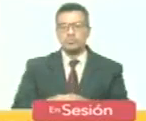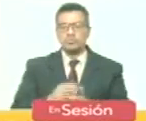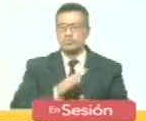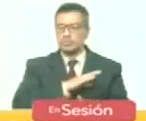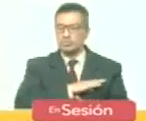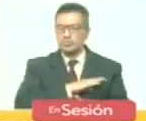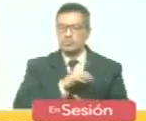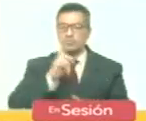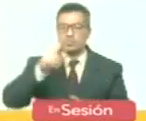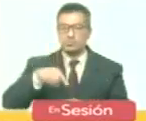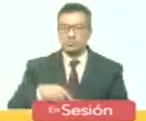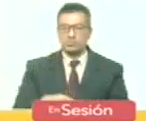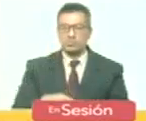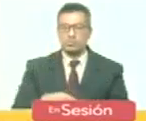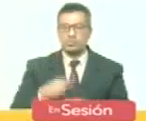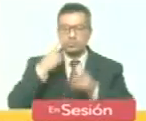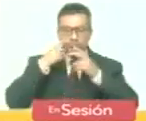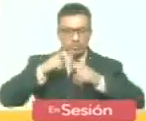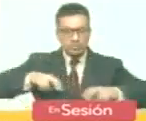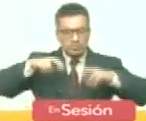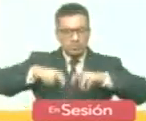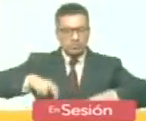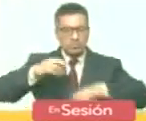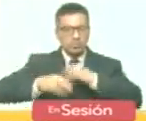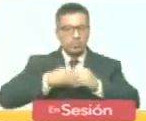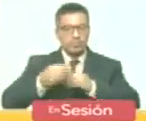también por las experticias que se realizaron,